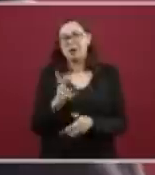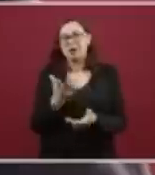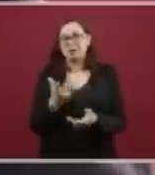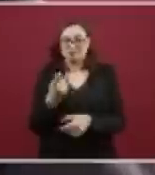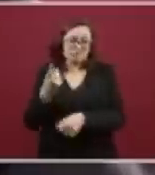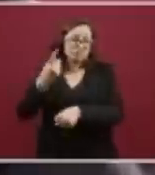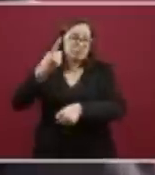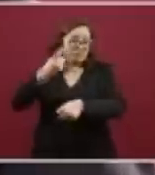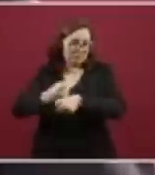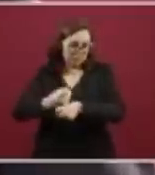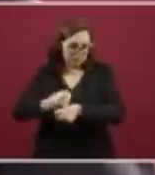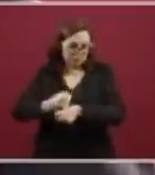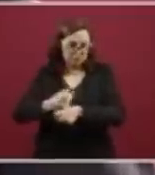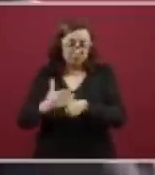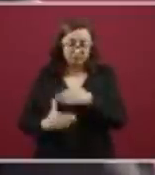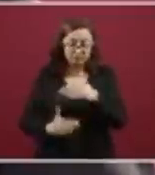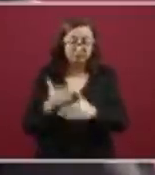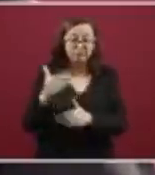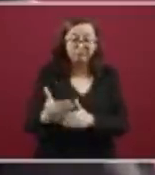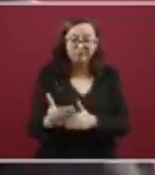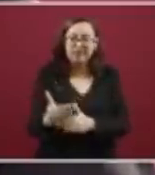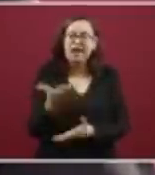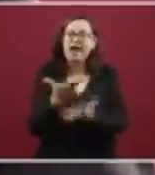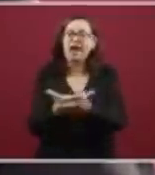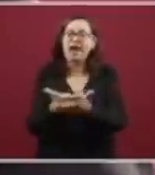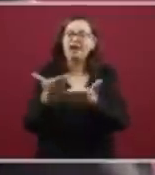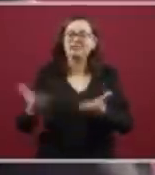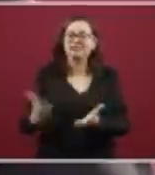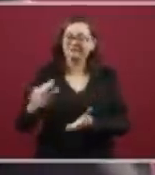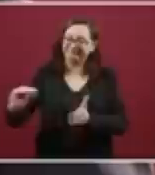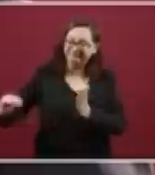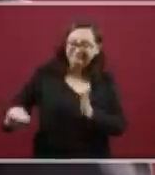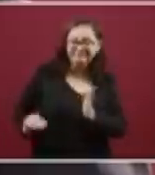también que